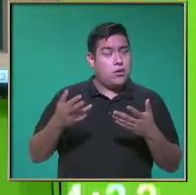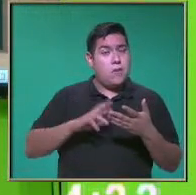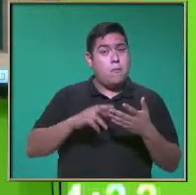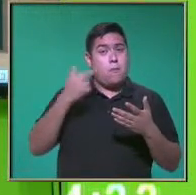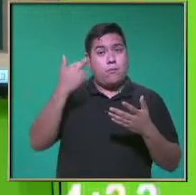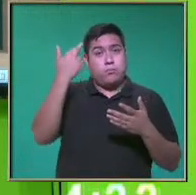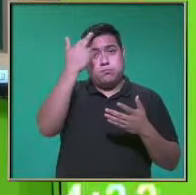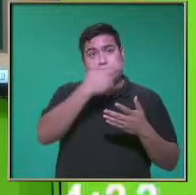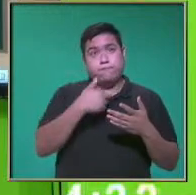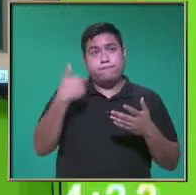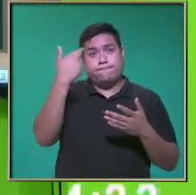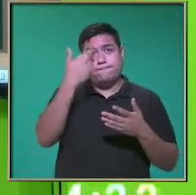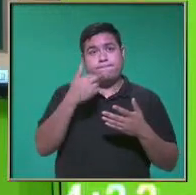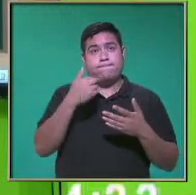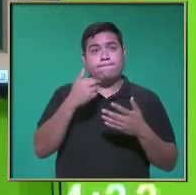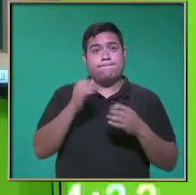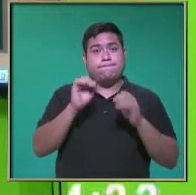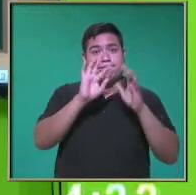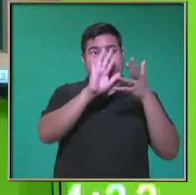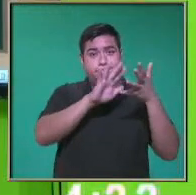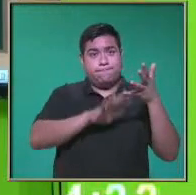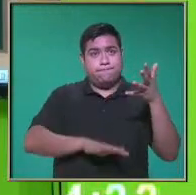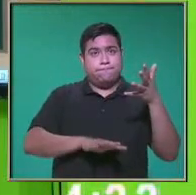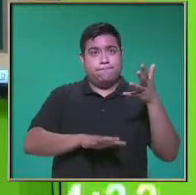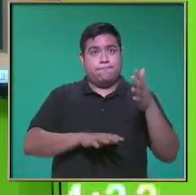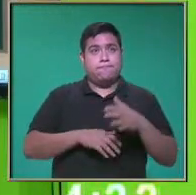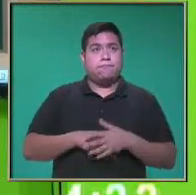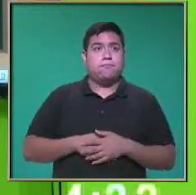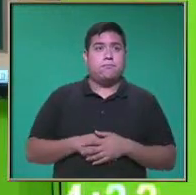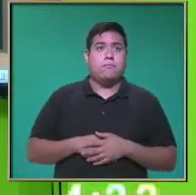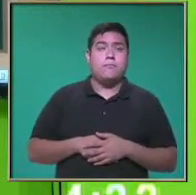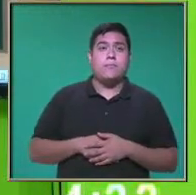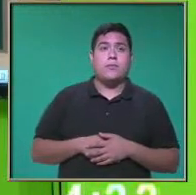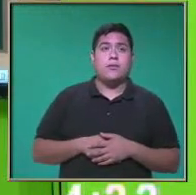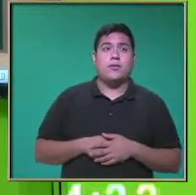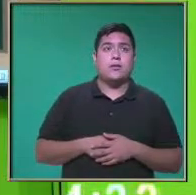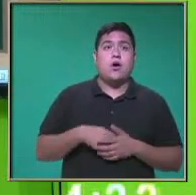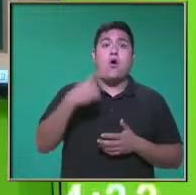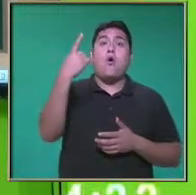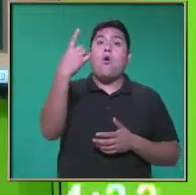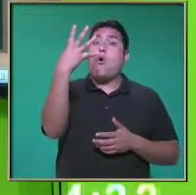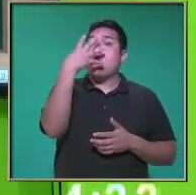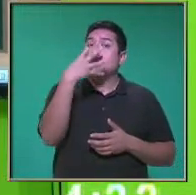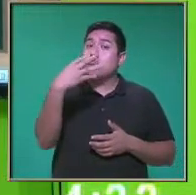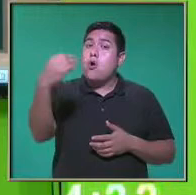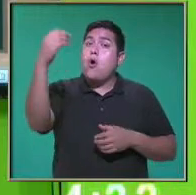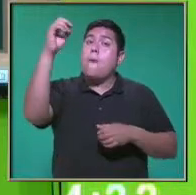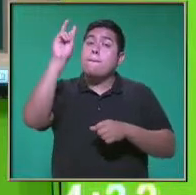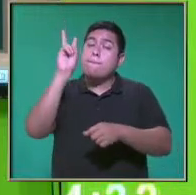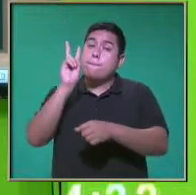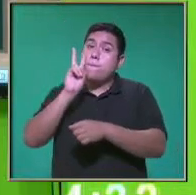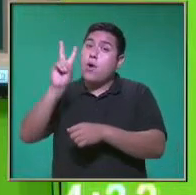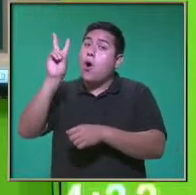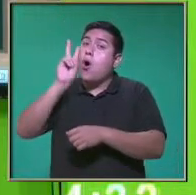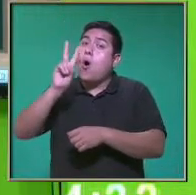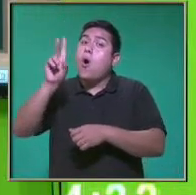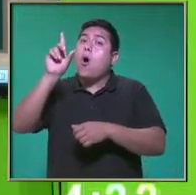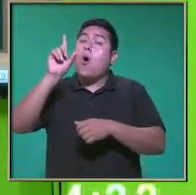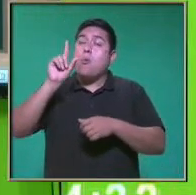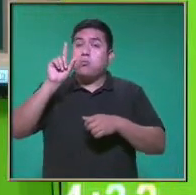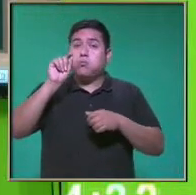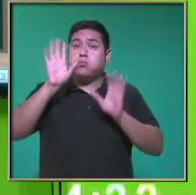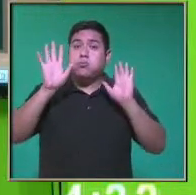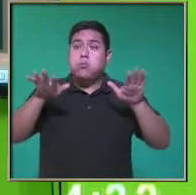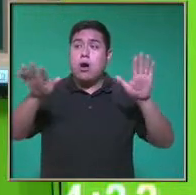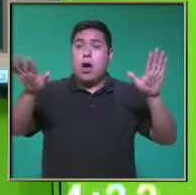this fable. Vamos a analizar el contenido en esta fábula. Dice, un zorro una vez vio a un cuervo volar con un pedazo de